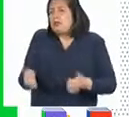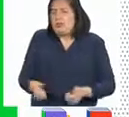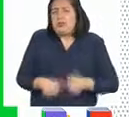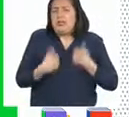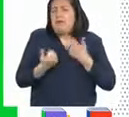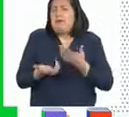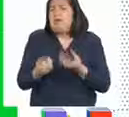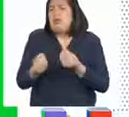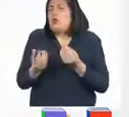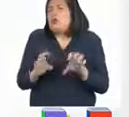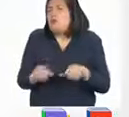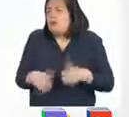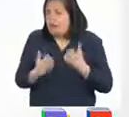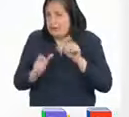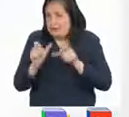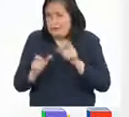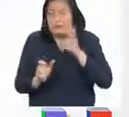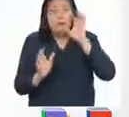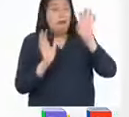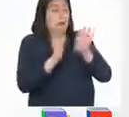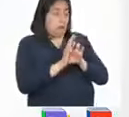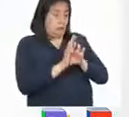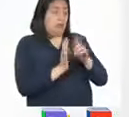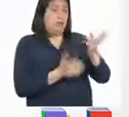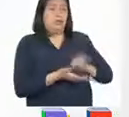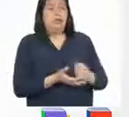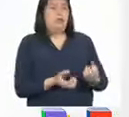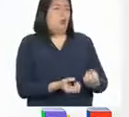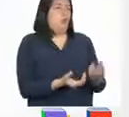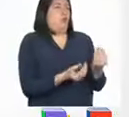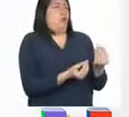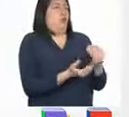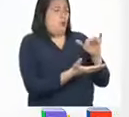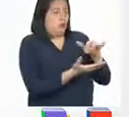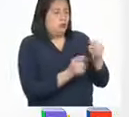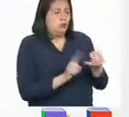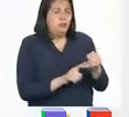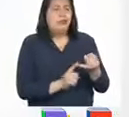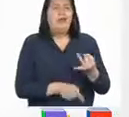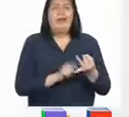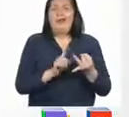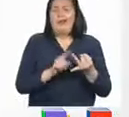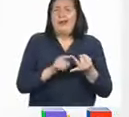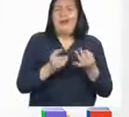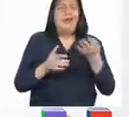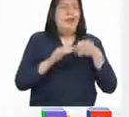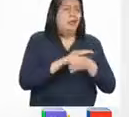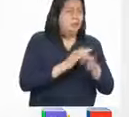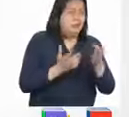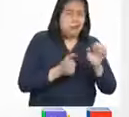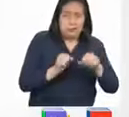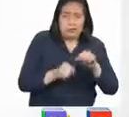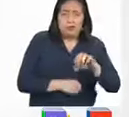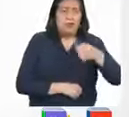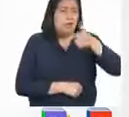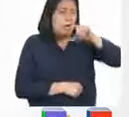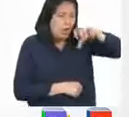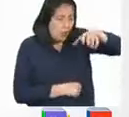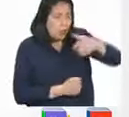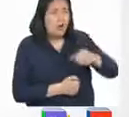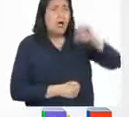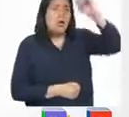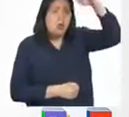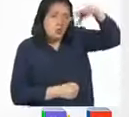forma en que viven. Por ejemplo, su nivel de estudios, el acceso que tienen a servicios como